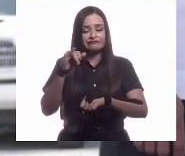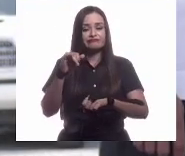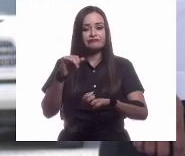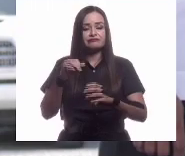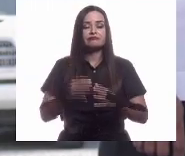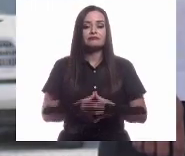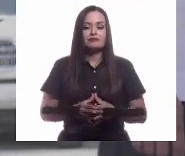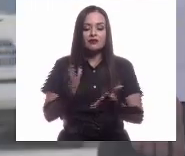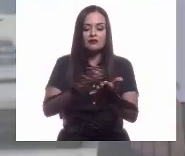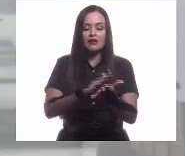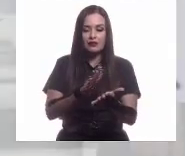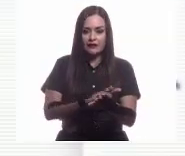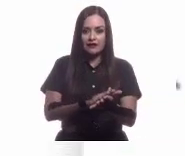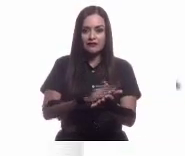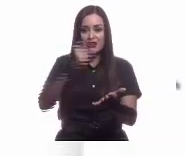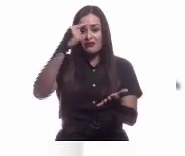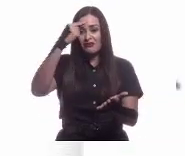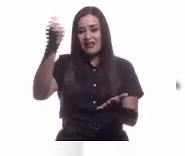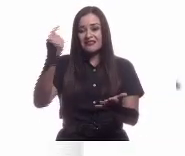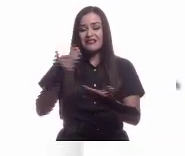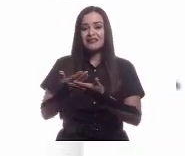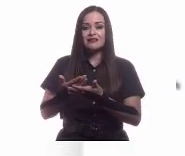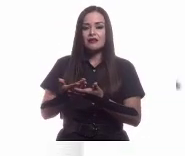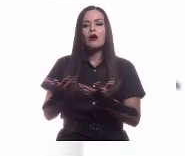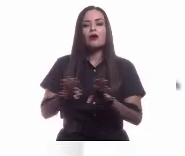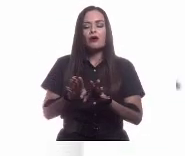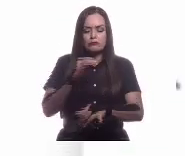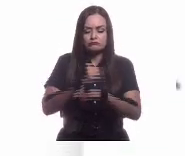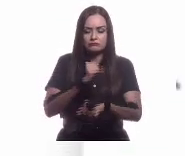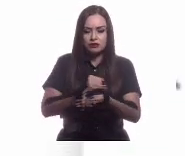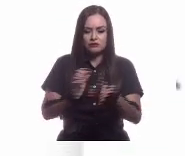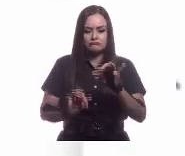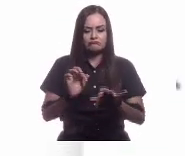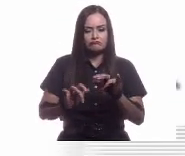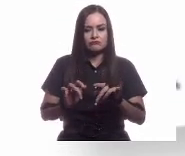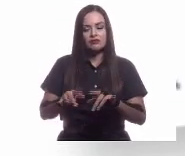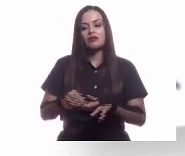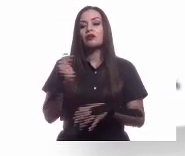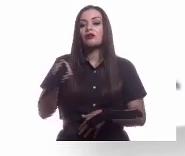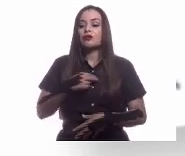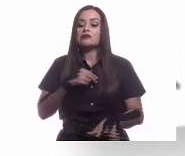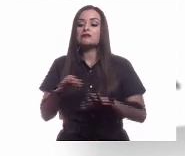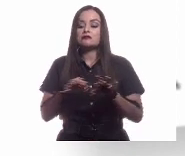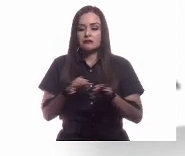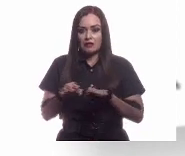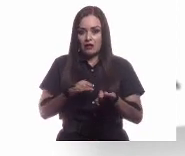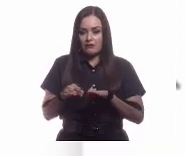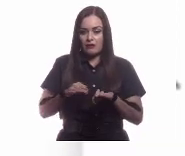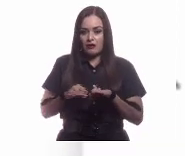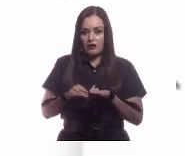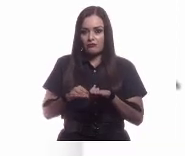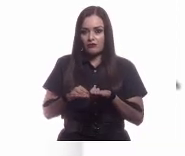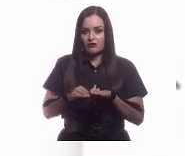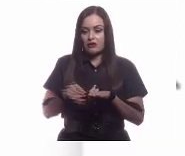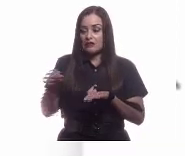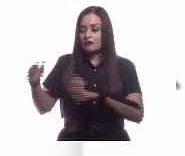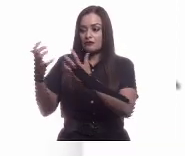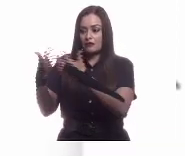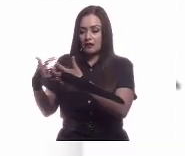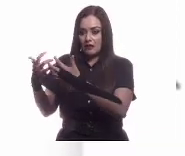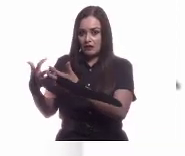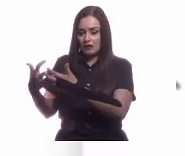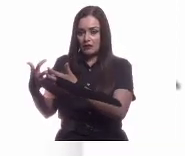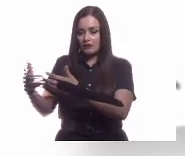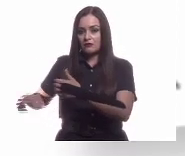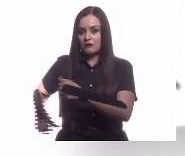de trámites y pagos a través de sistemas digitales, trabajando de manera conjunta con la Agencia para el Desarrollo Internacional del